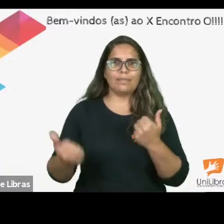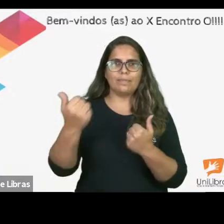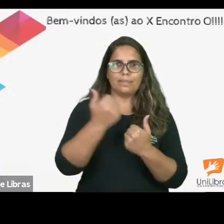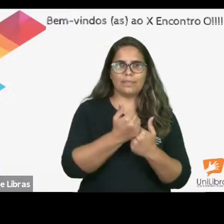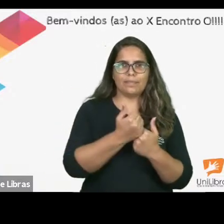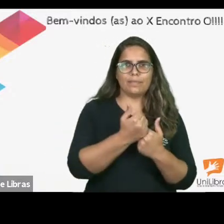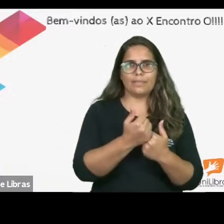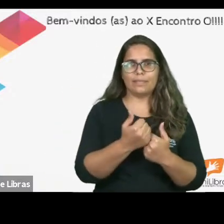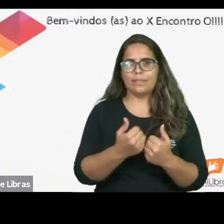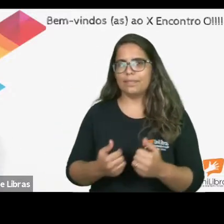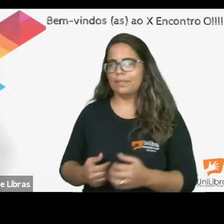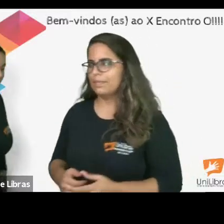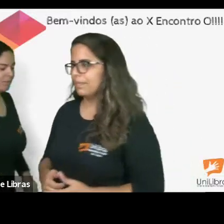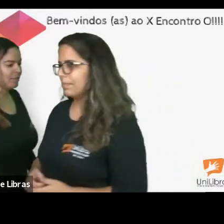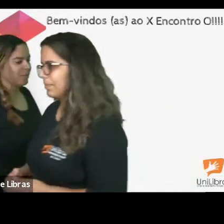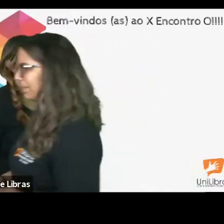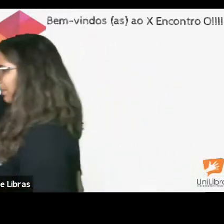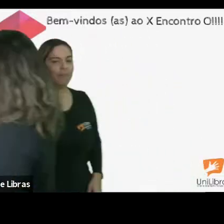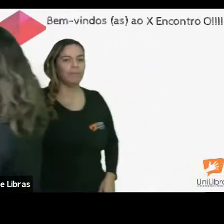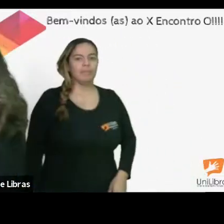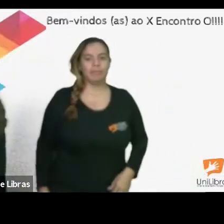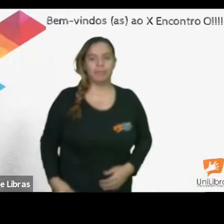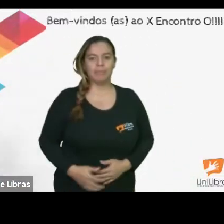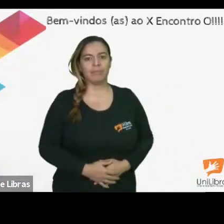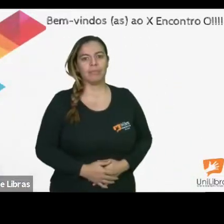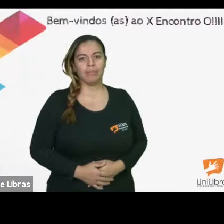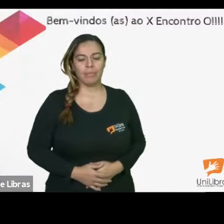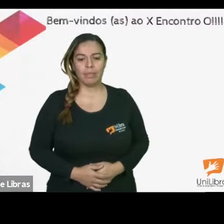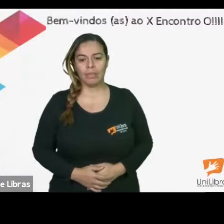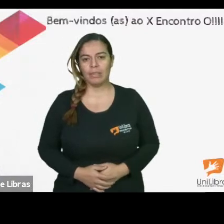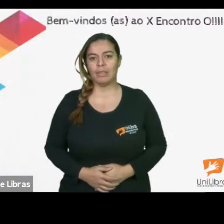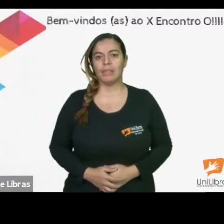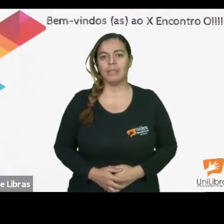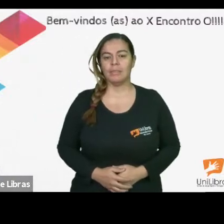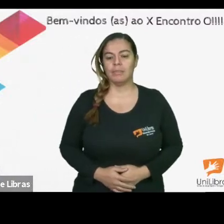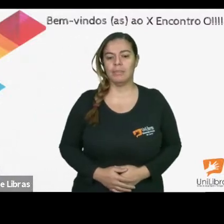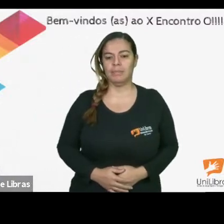notablemente resultó. Así que yo creo que ahora